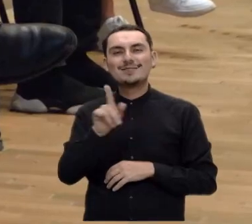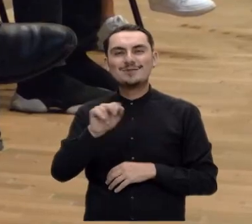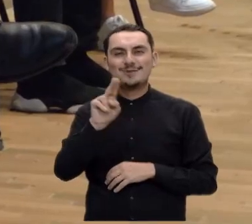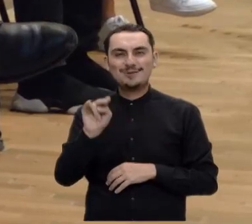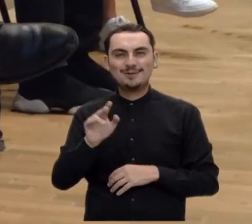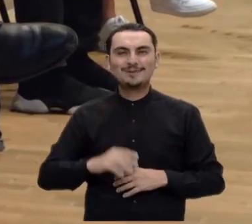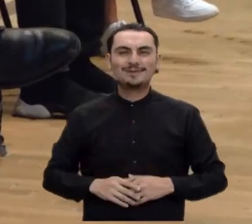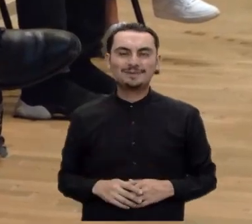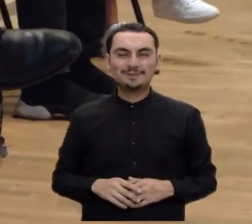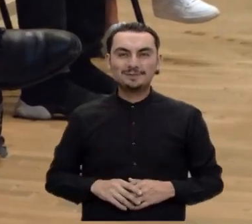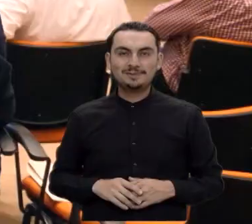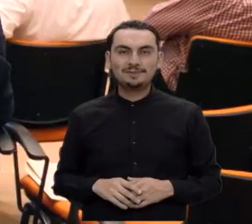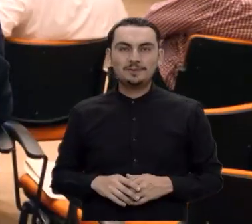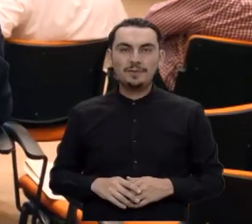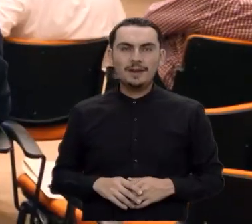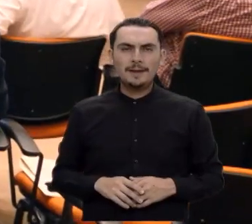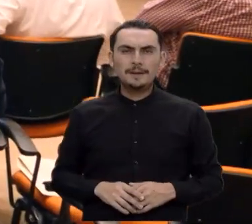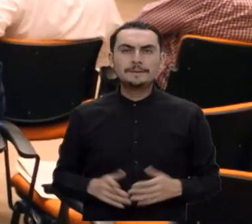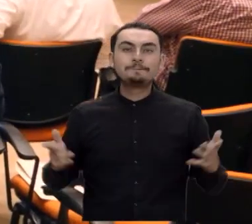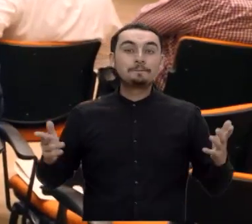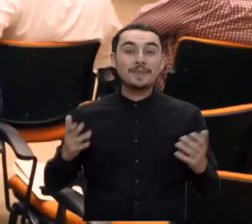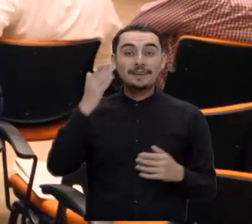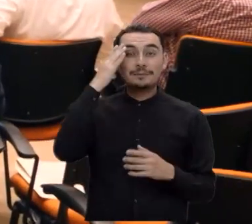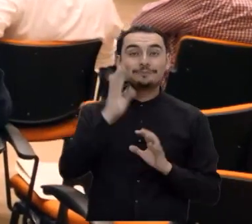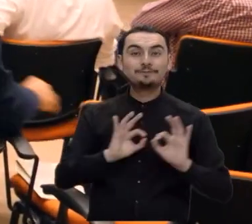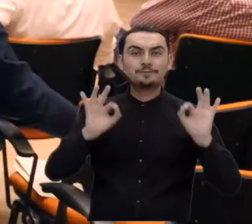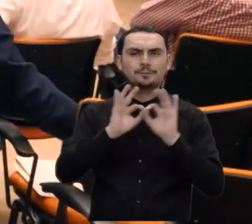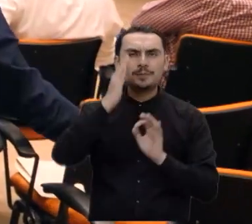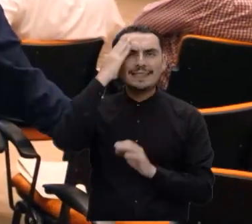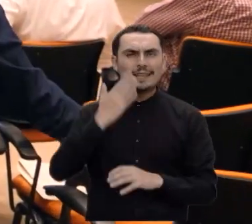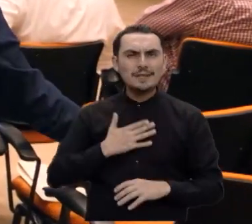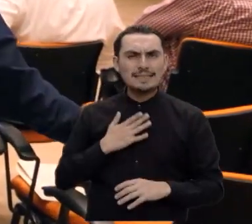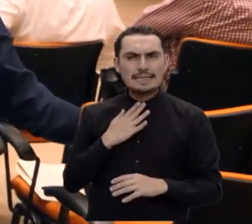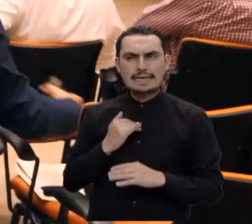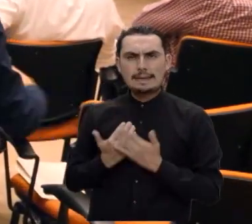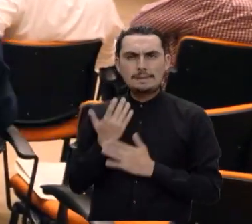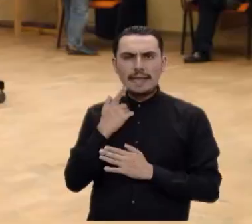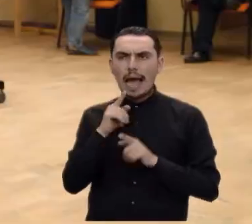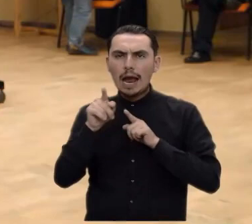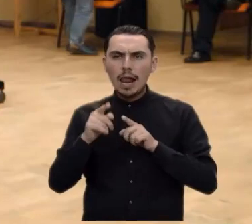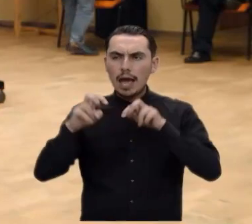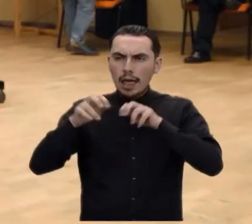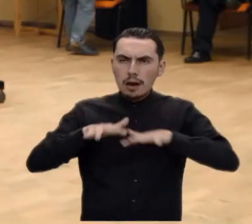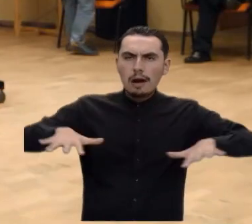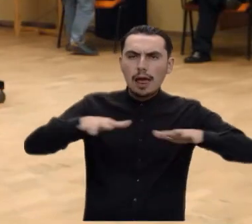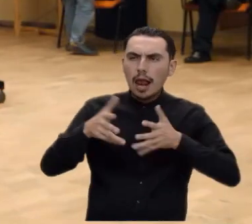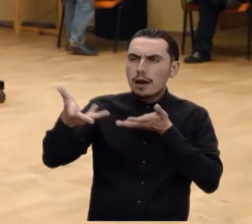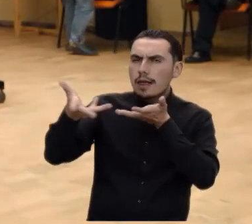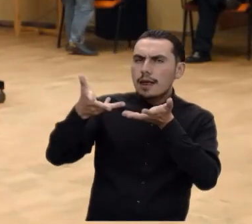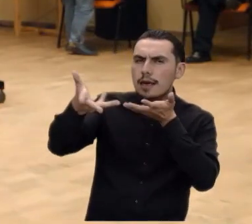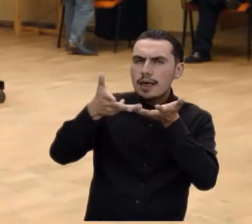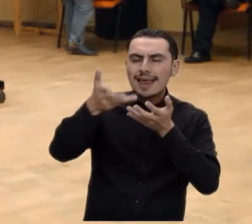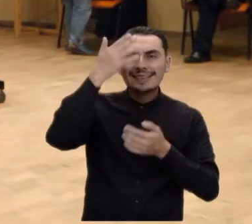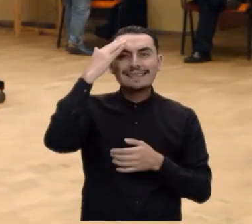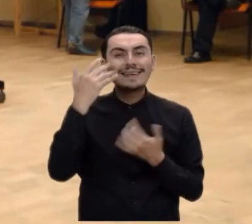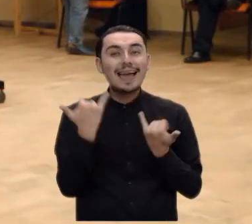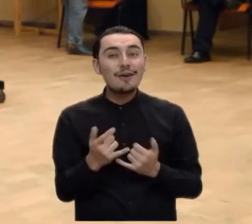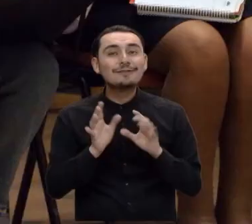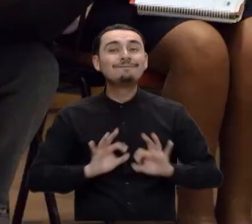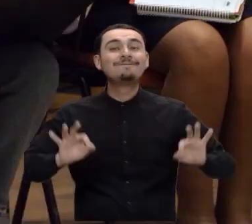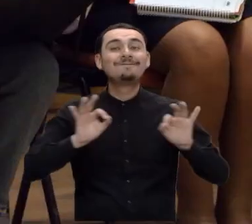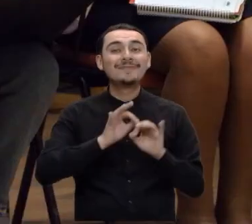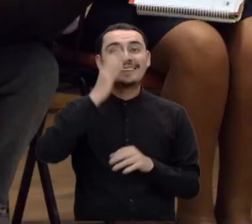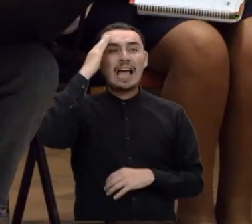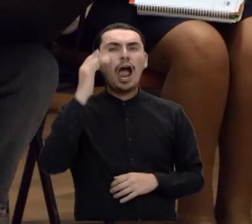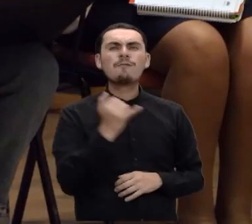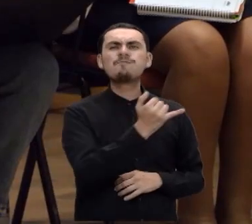Varela. Los espacios, en definitiva, para el instituto es muy importante estar en estos espacios de diálogo. Toda vez que no hay nada